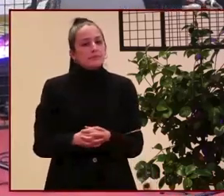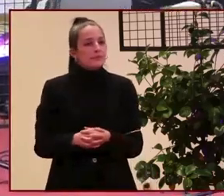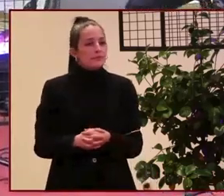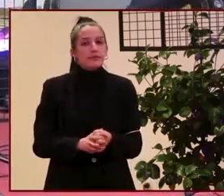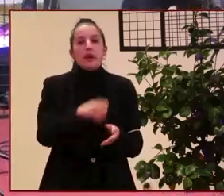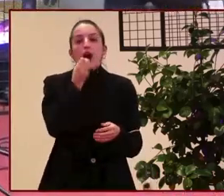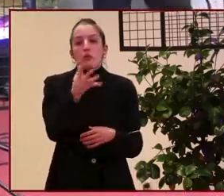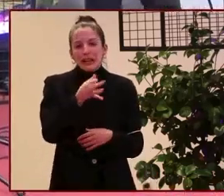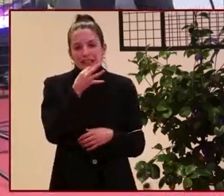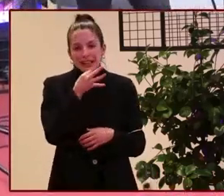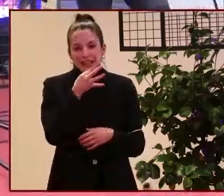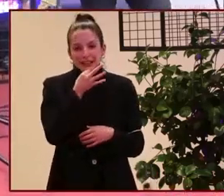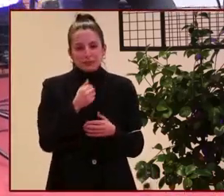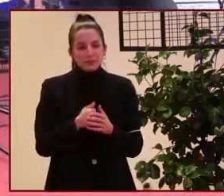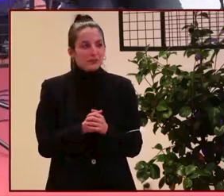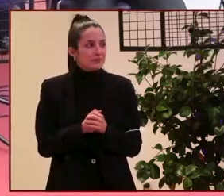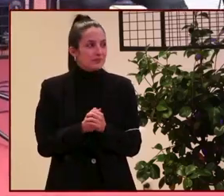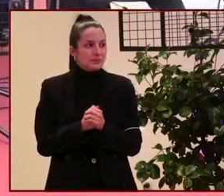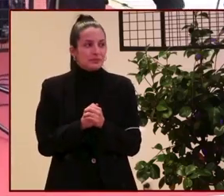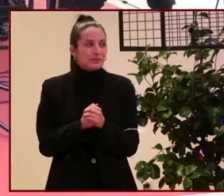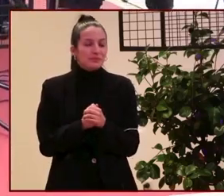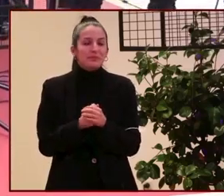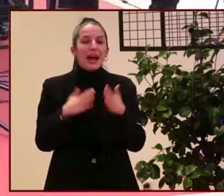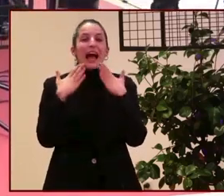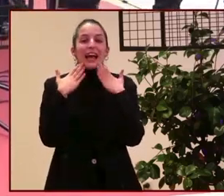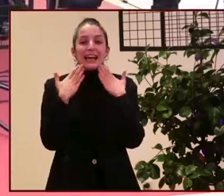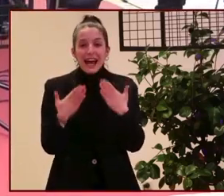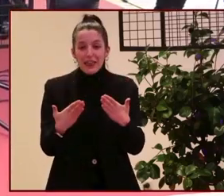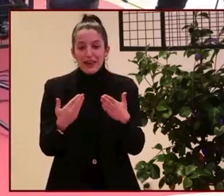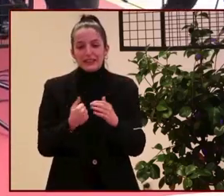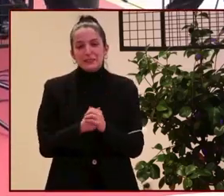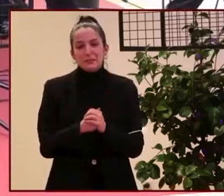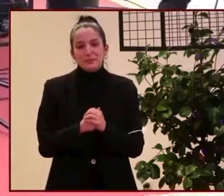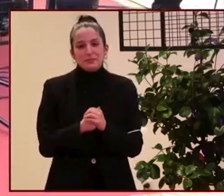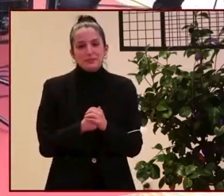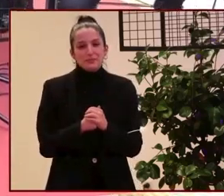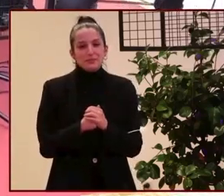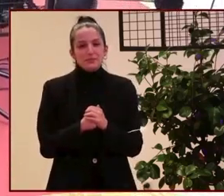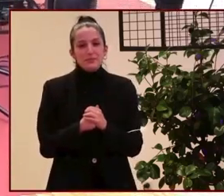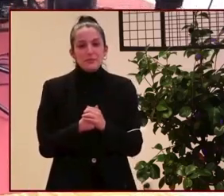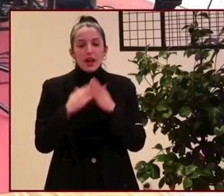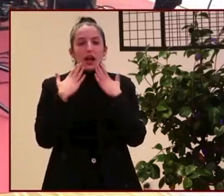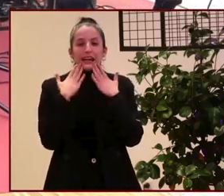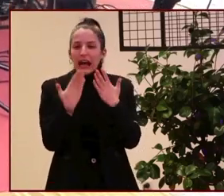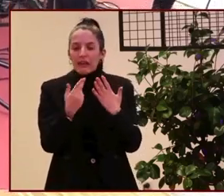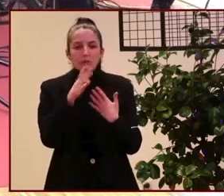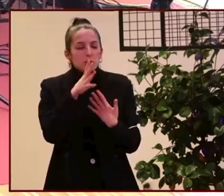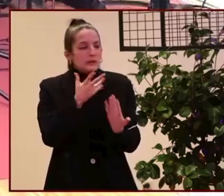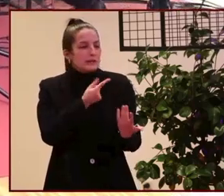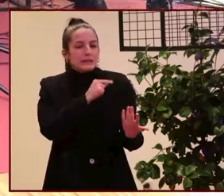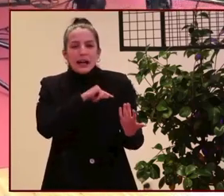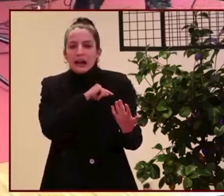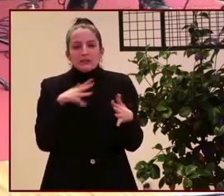voy a tarde gracias por tanto sentir por tanto